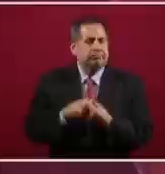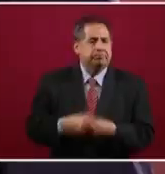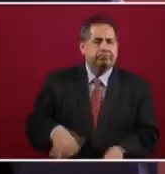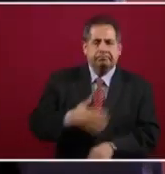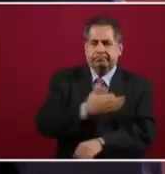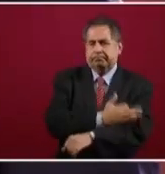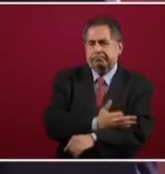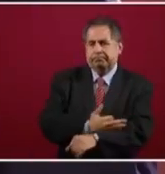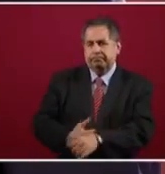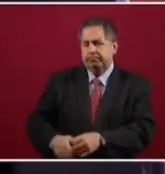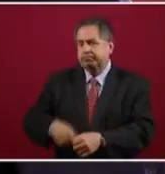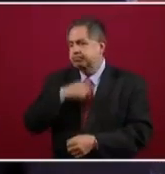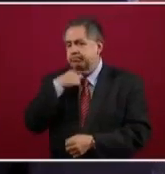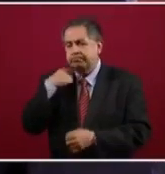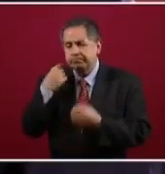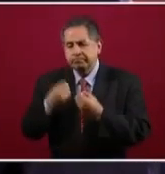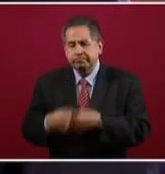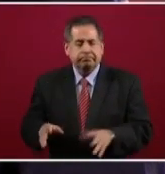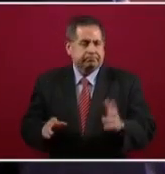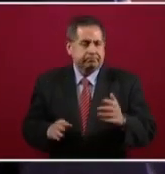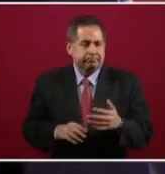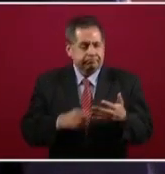y claro, allá en la página